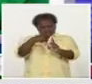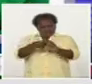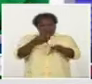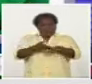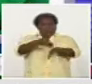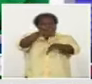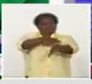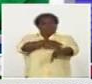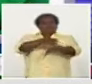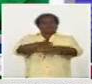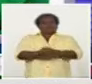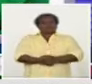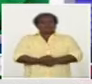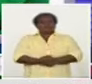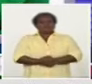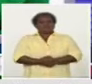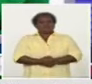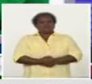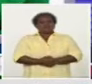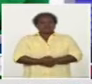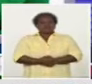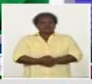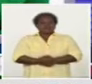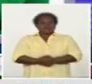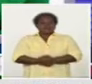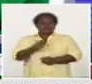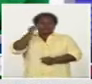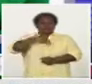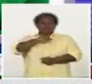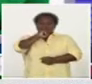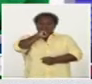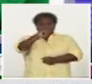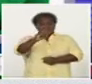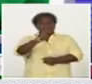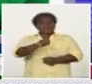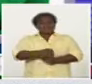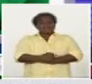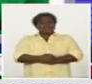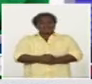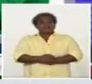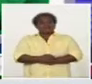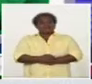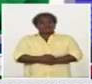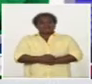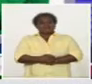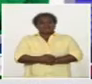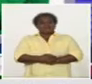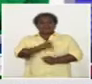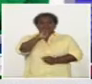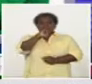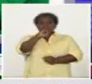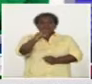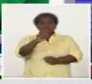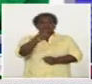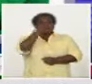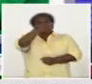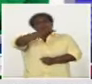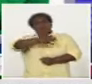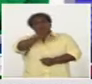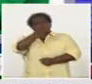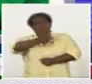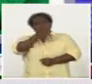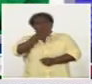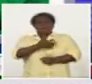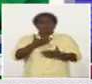previamente. A veces es difícil, fíjense, a veces es difícil, uno señala, bueno, pero es